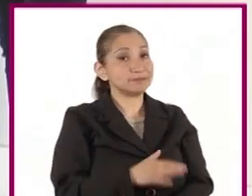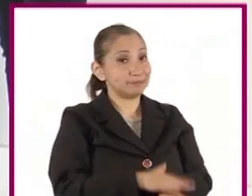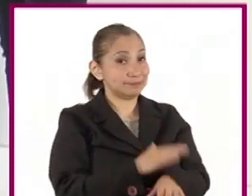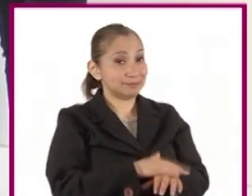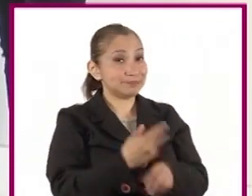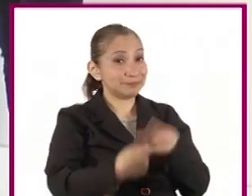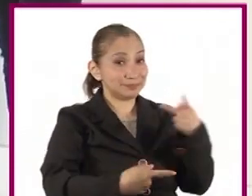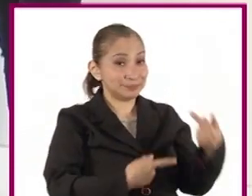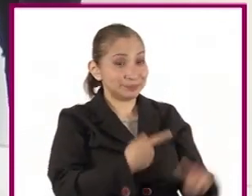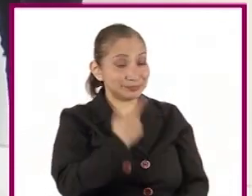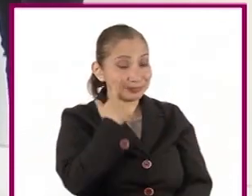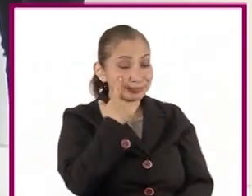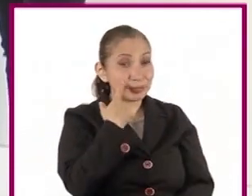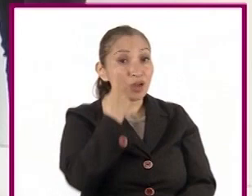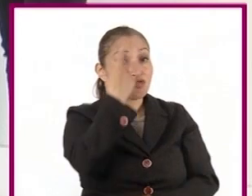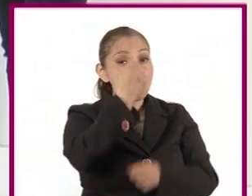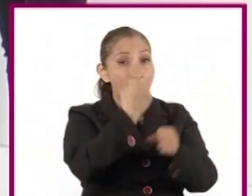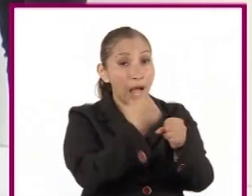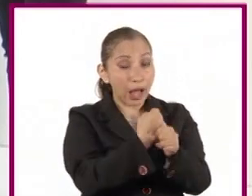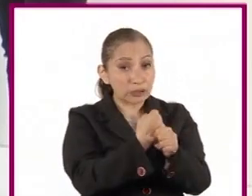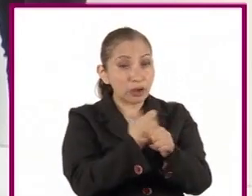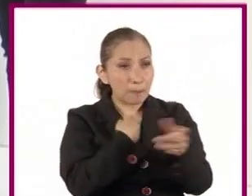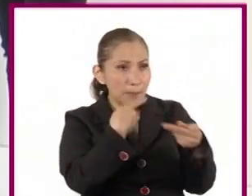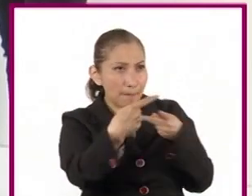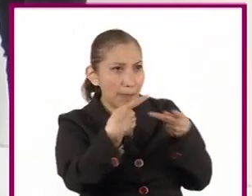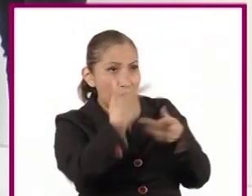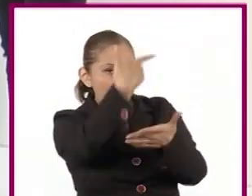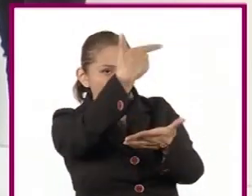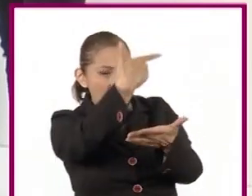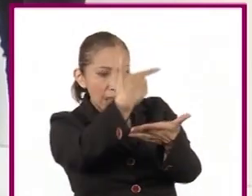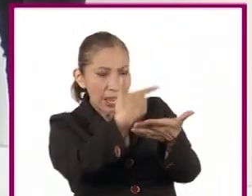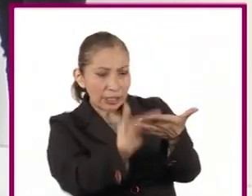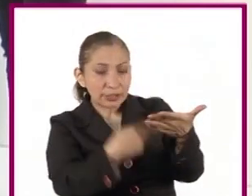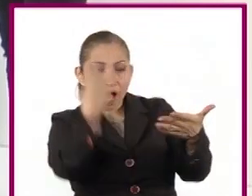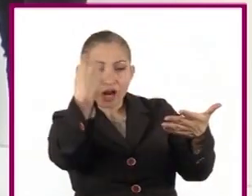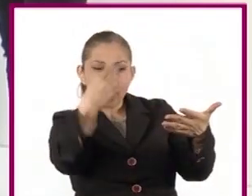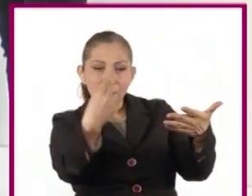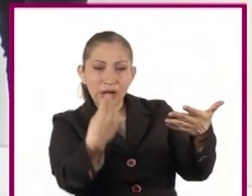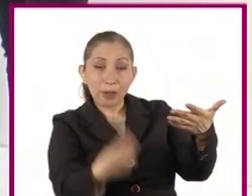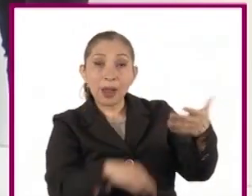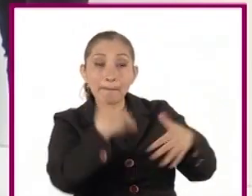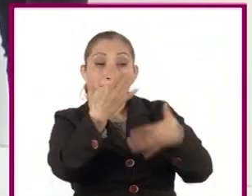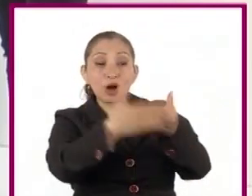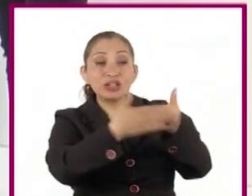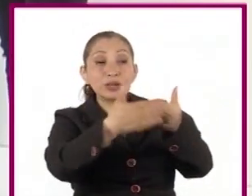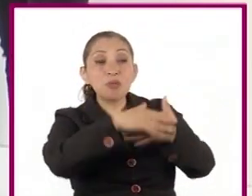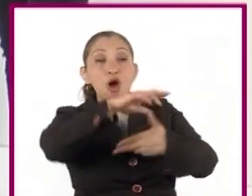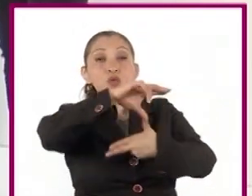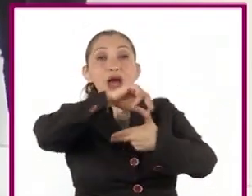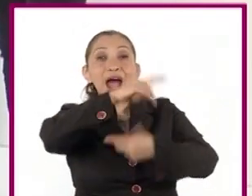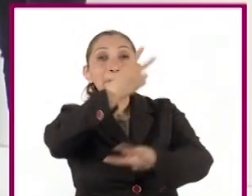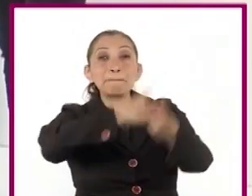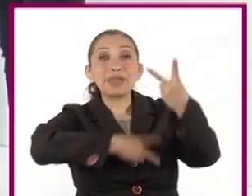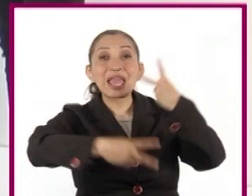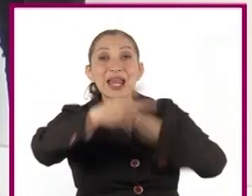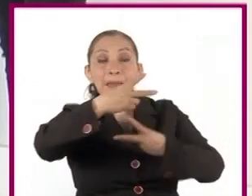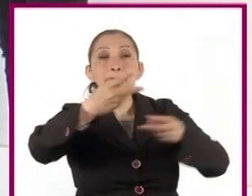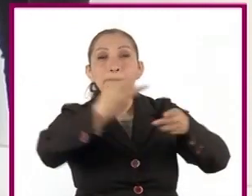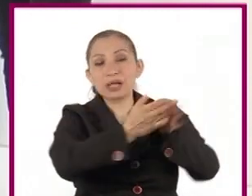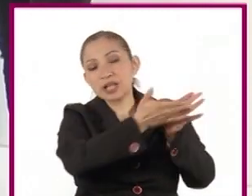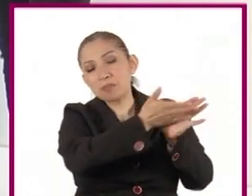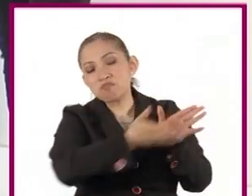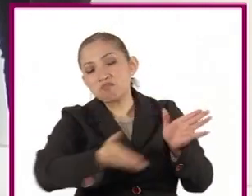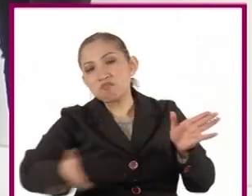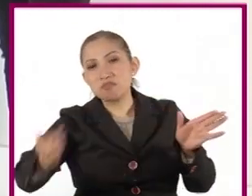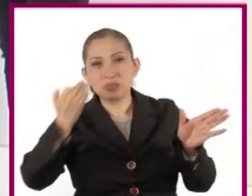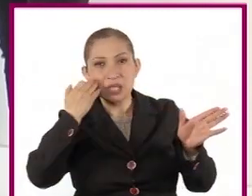Excelente pregunta. Cada año se prepara una lista con los nombres que recibirán los huracanes que van sucediendo a lo largo